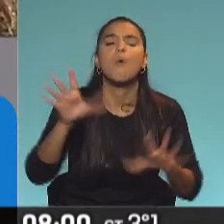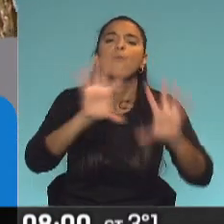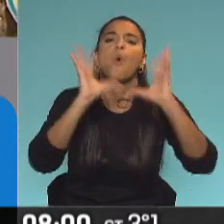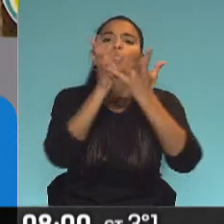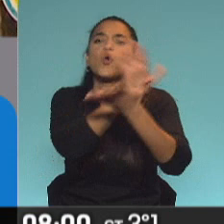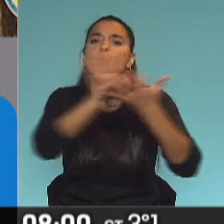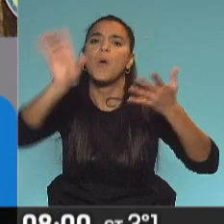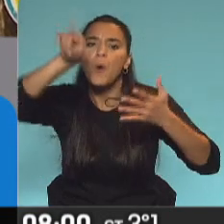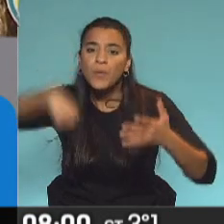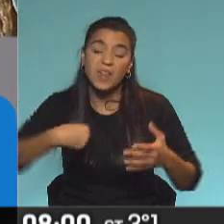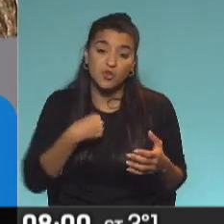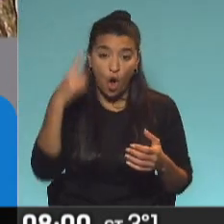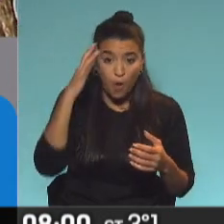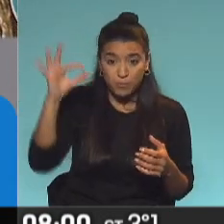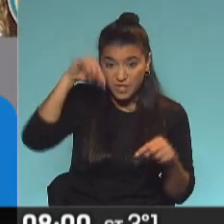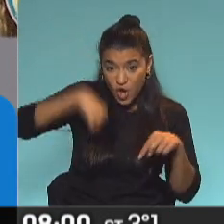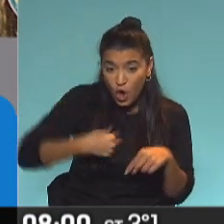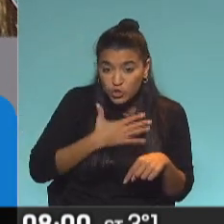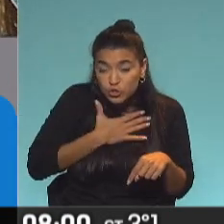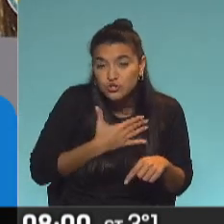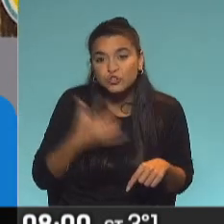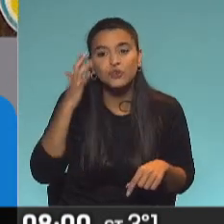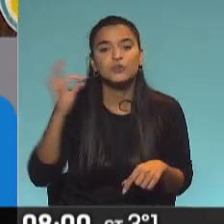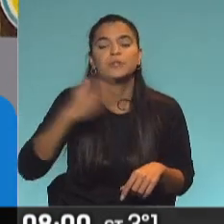nuevo. En mi opinión, lo que va a venir son